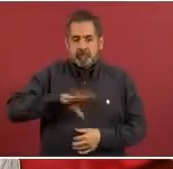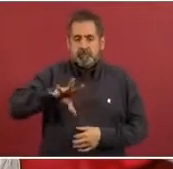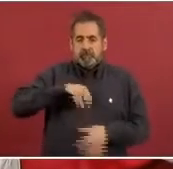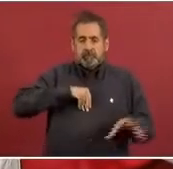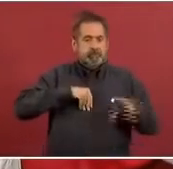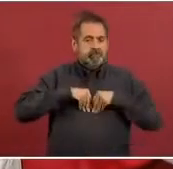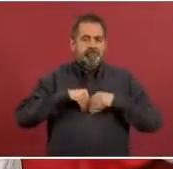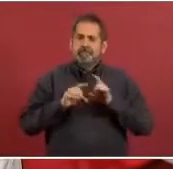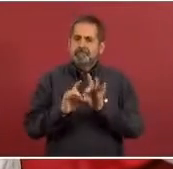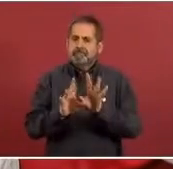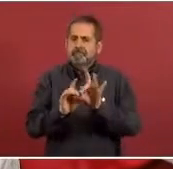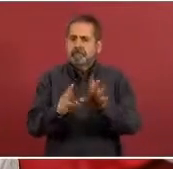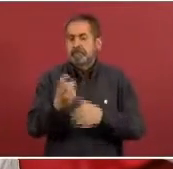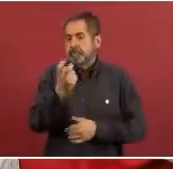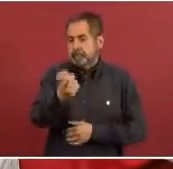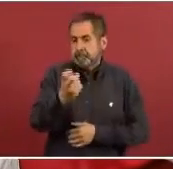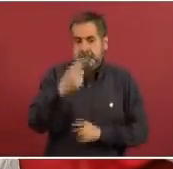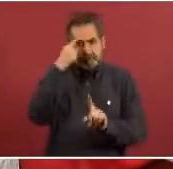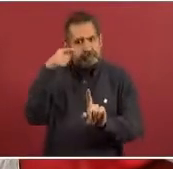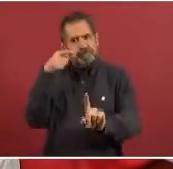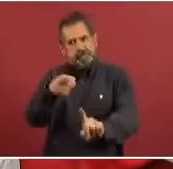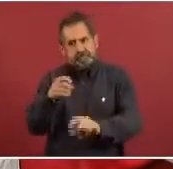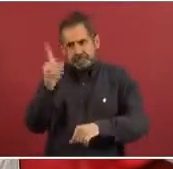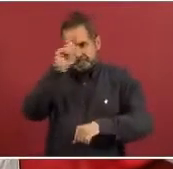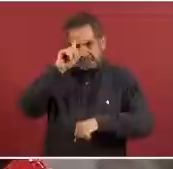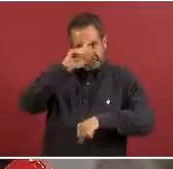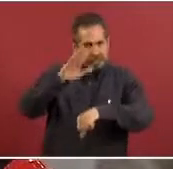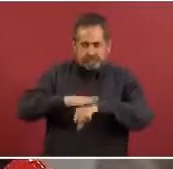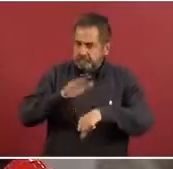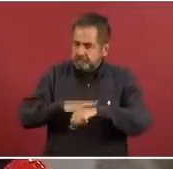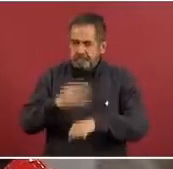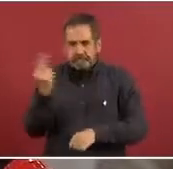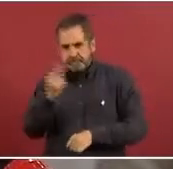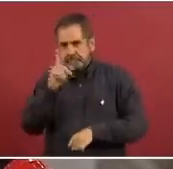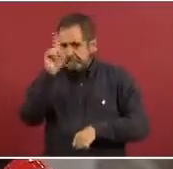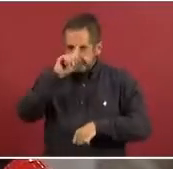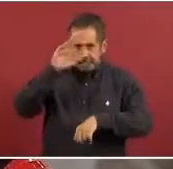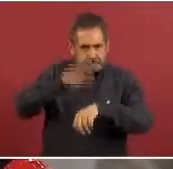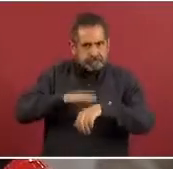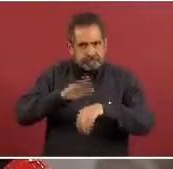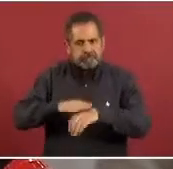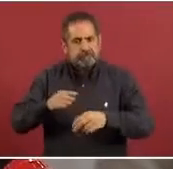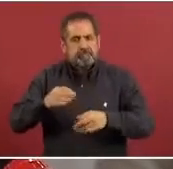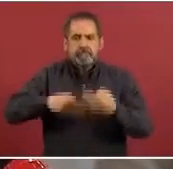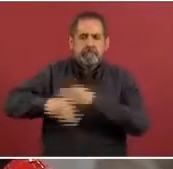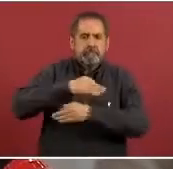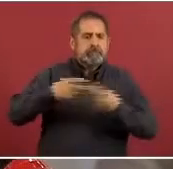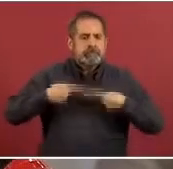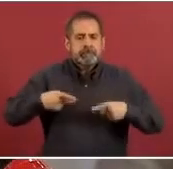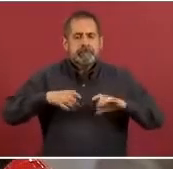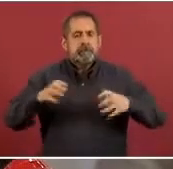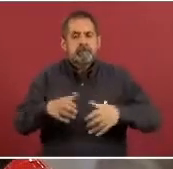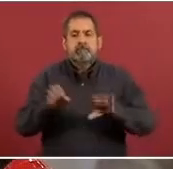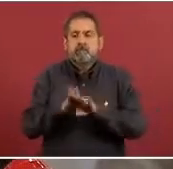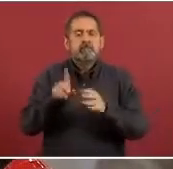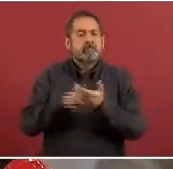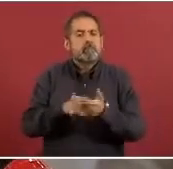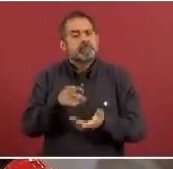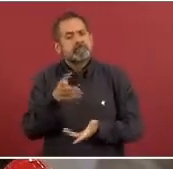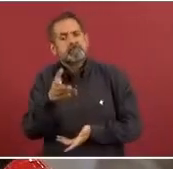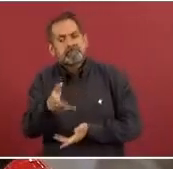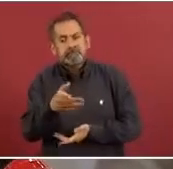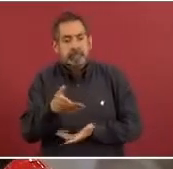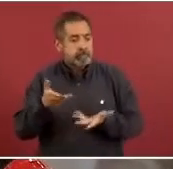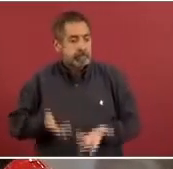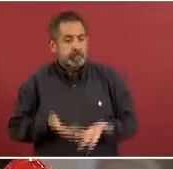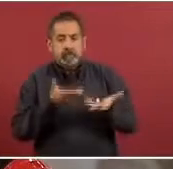sexual. Por ello, recomiendo enfáticamente a toda la población que estos servicios